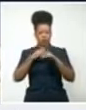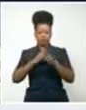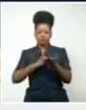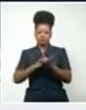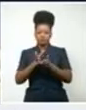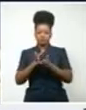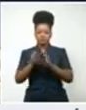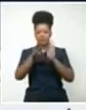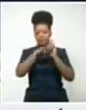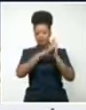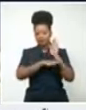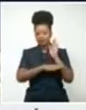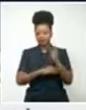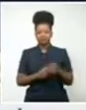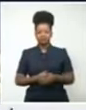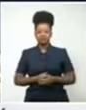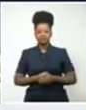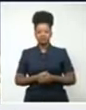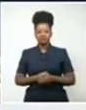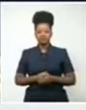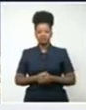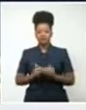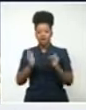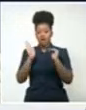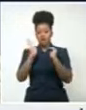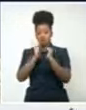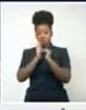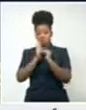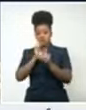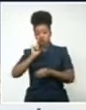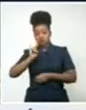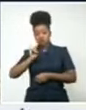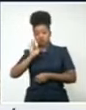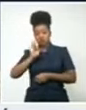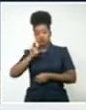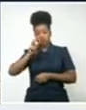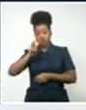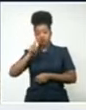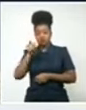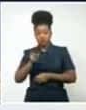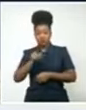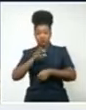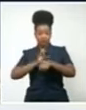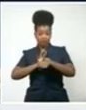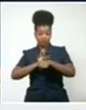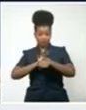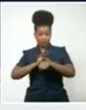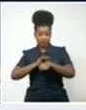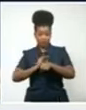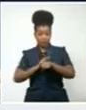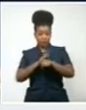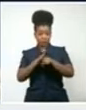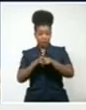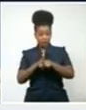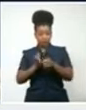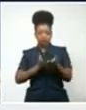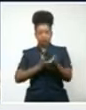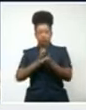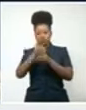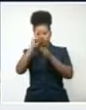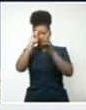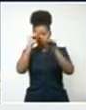De los 1.983 pacientes diagnosticados con esta enfermedad, se mantienen